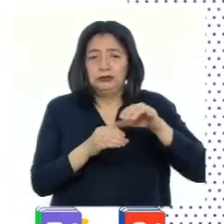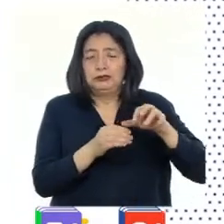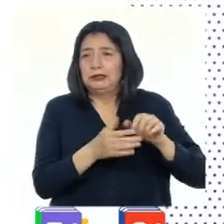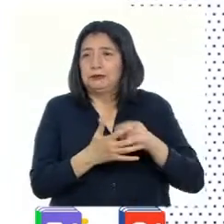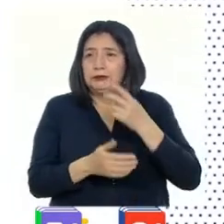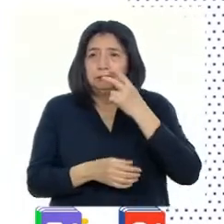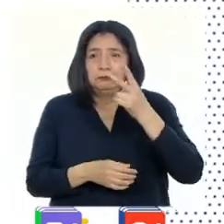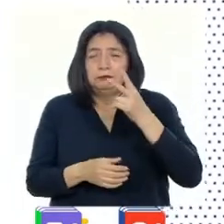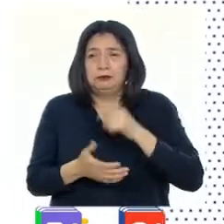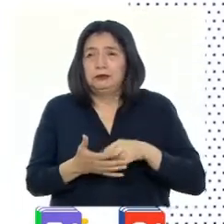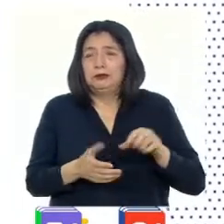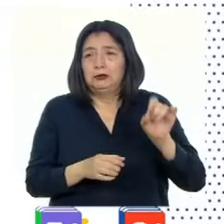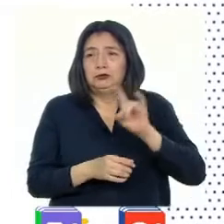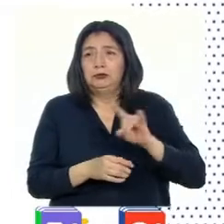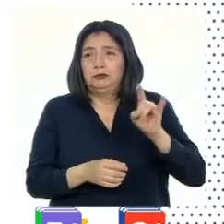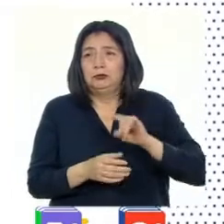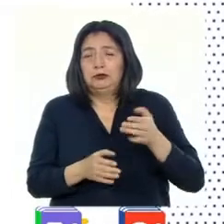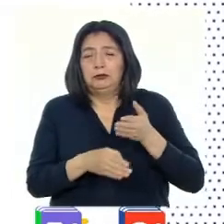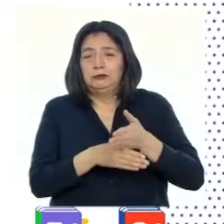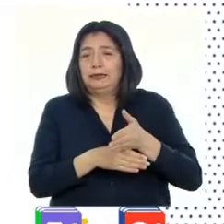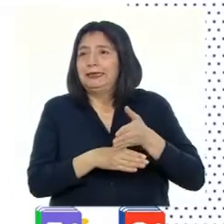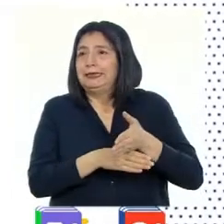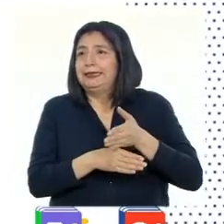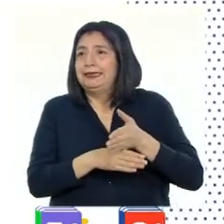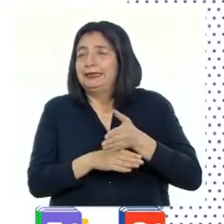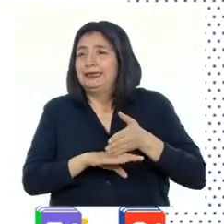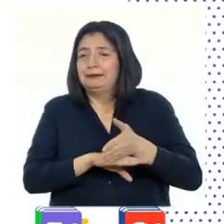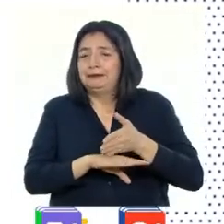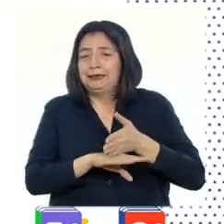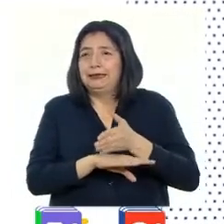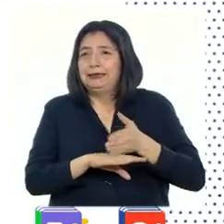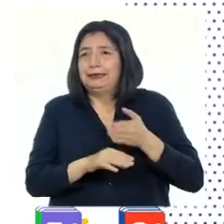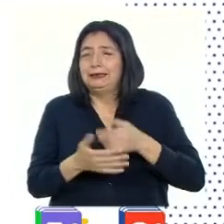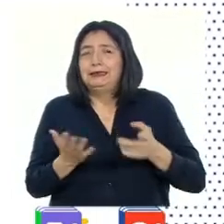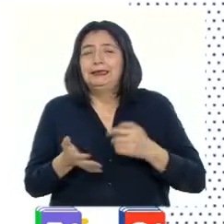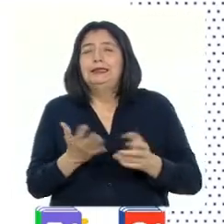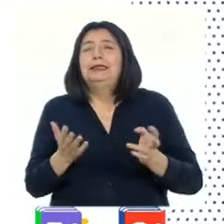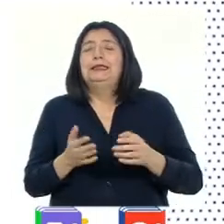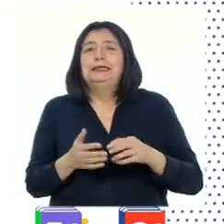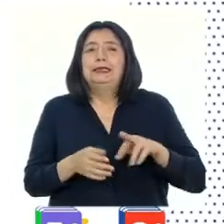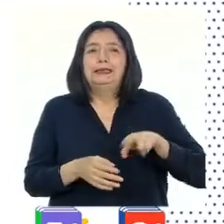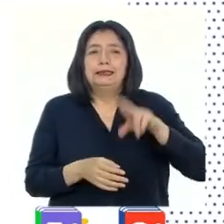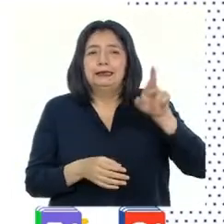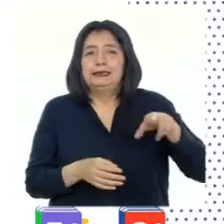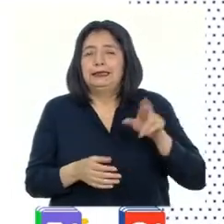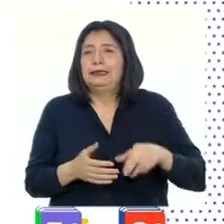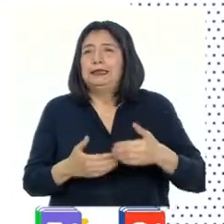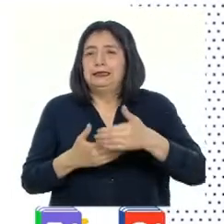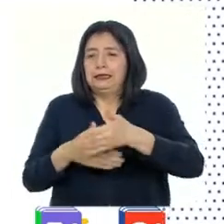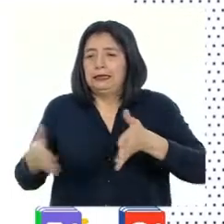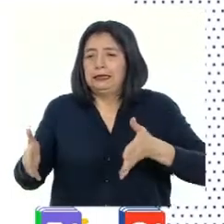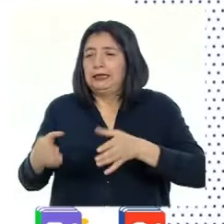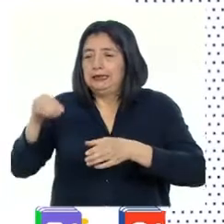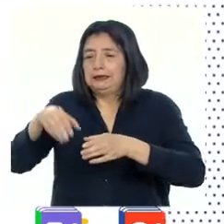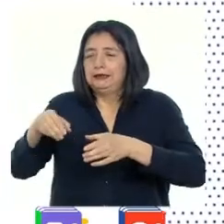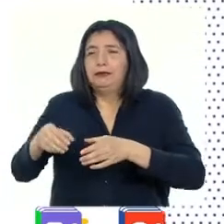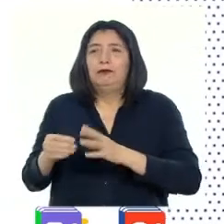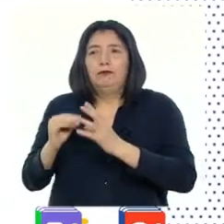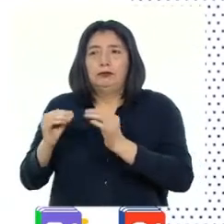vemos que utilizamos la madera reciclada, que es las cajas de fruta, ¿no? Y para comentarles un